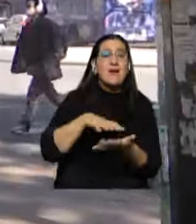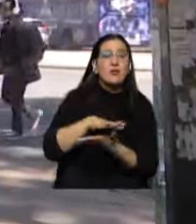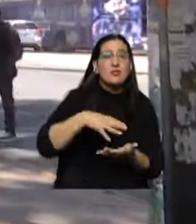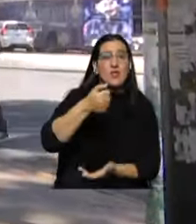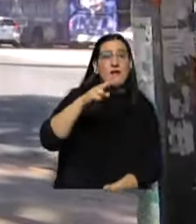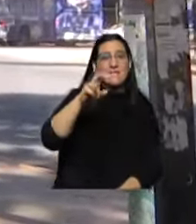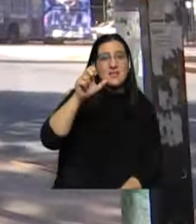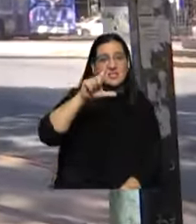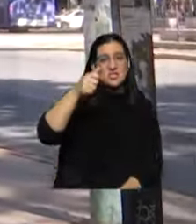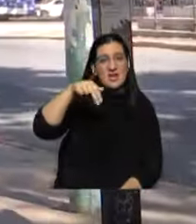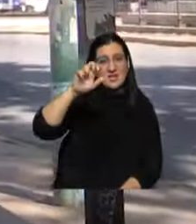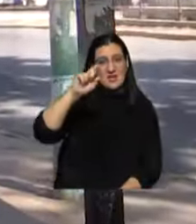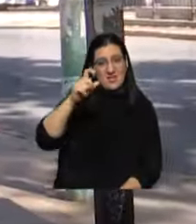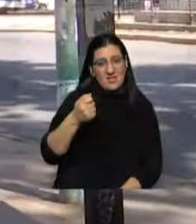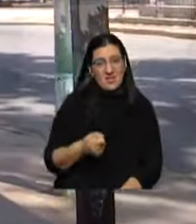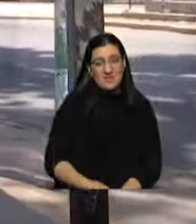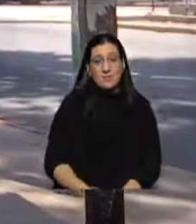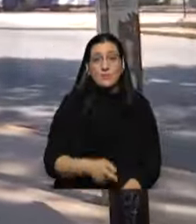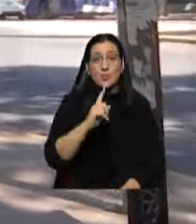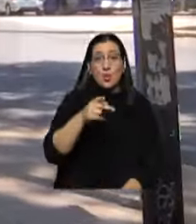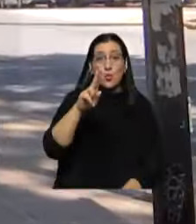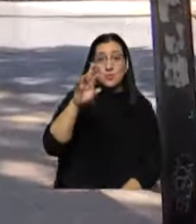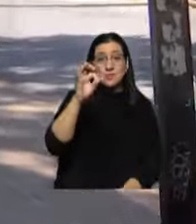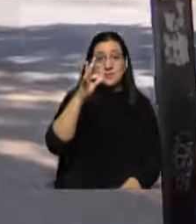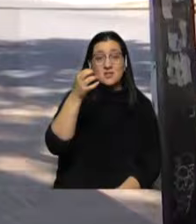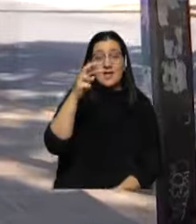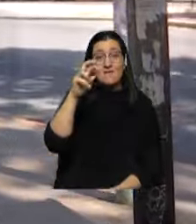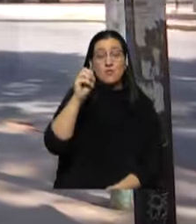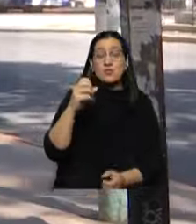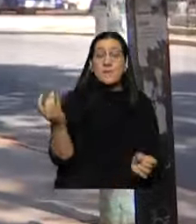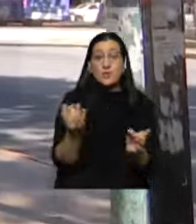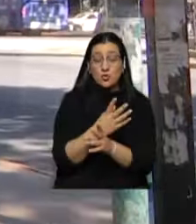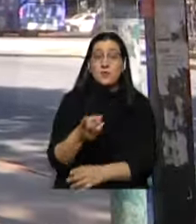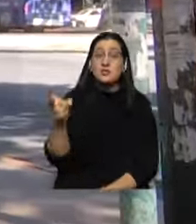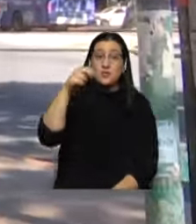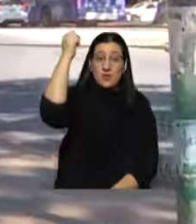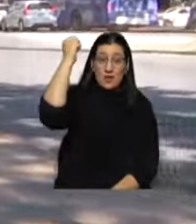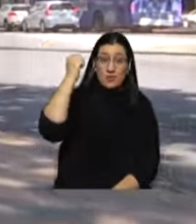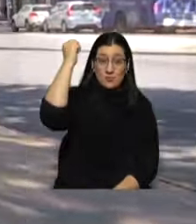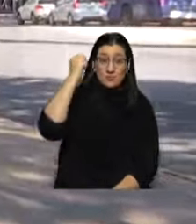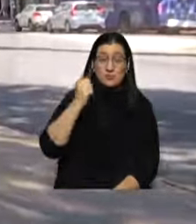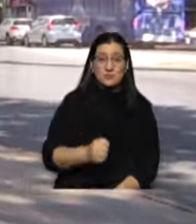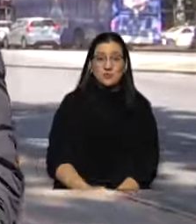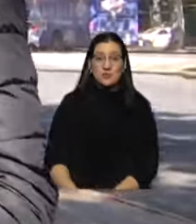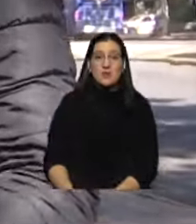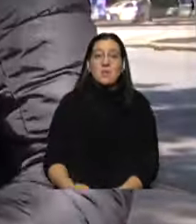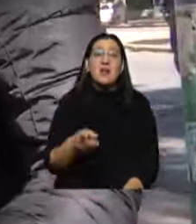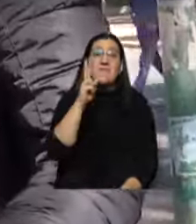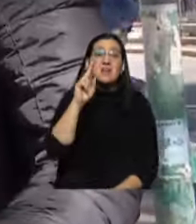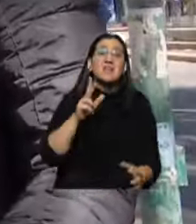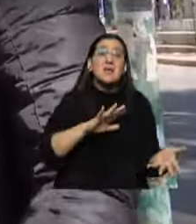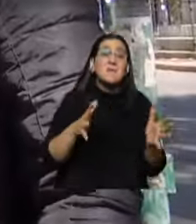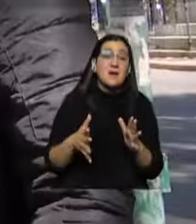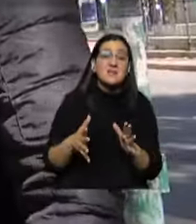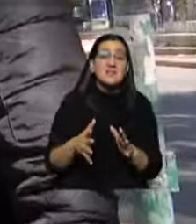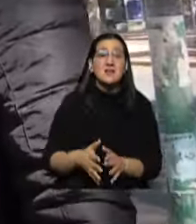se identifica con el acervo rioplatense. Gustavo, ¿estás listo para salirle al ómnibus, para salirle al toro, para bueno, ver qué pasa, ver qué